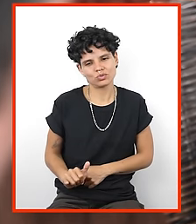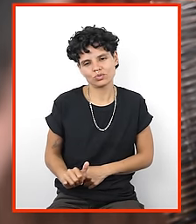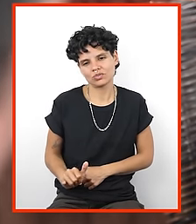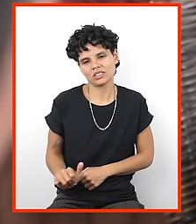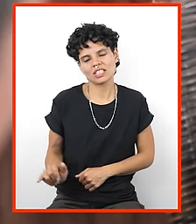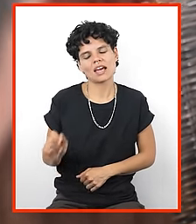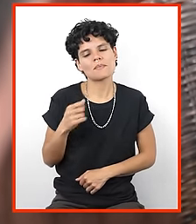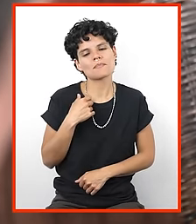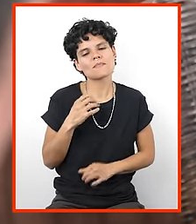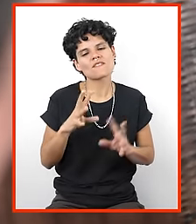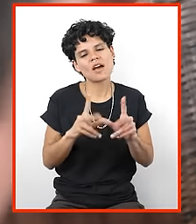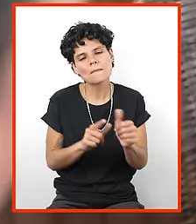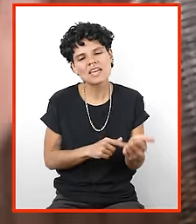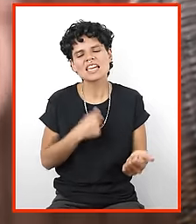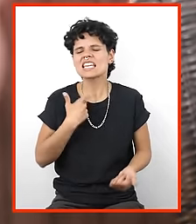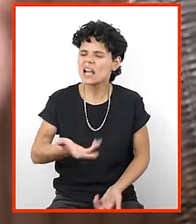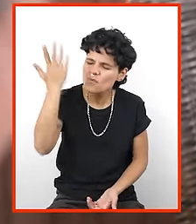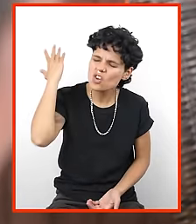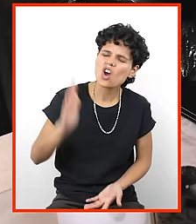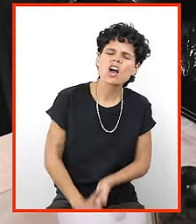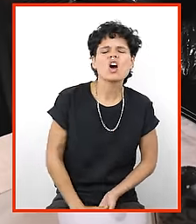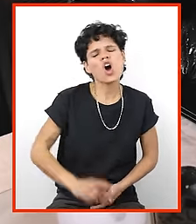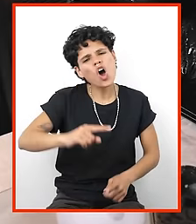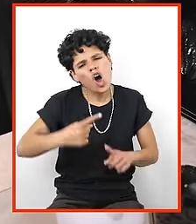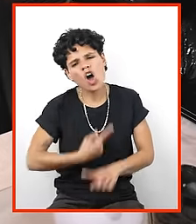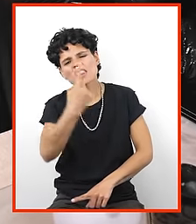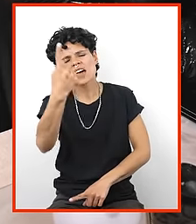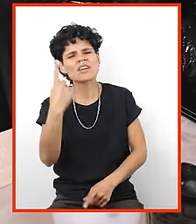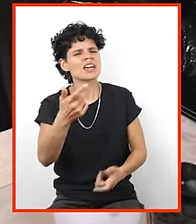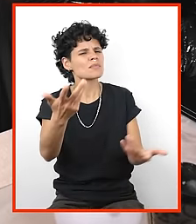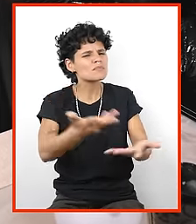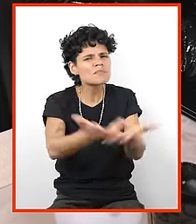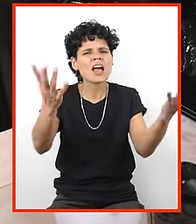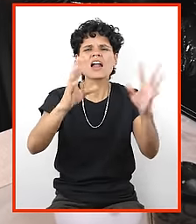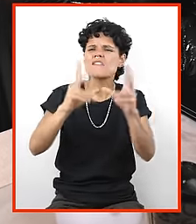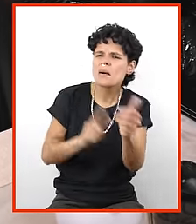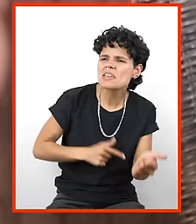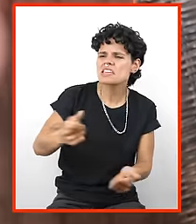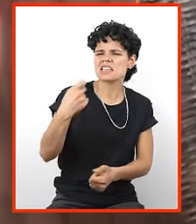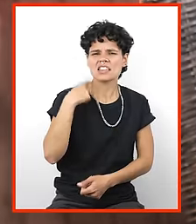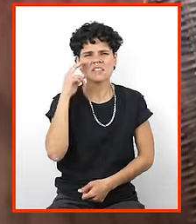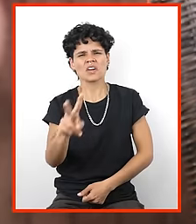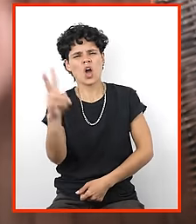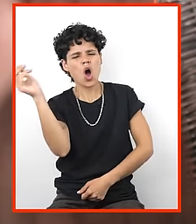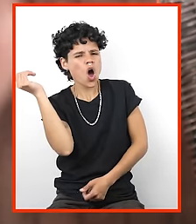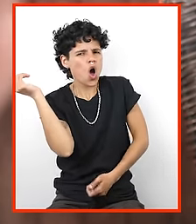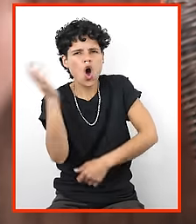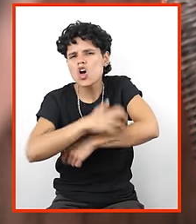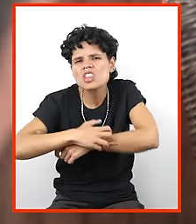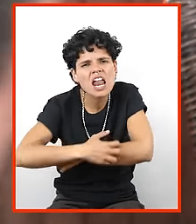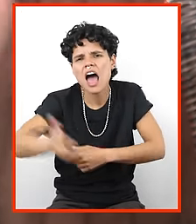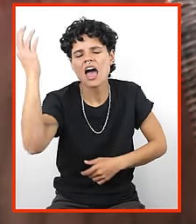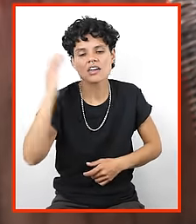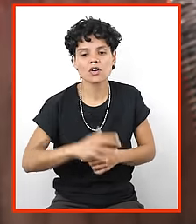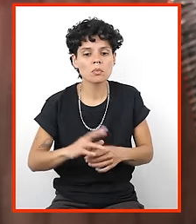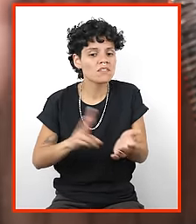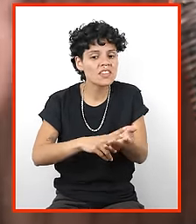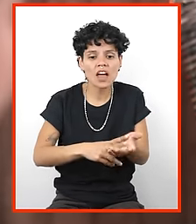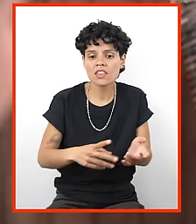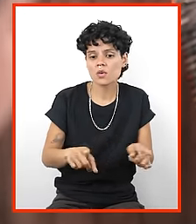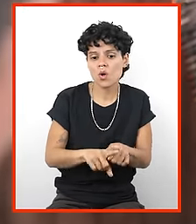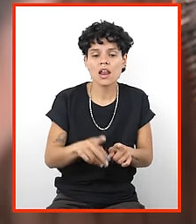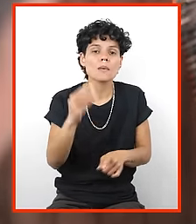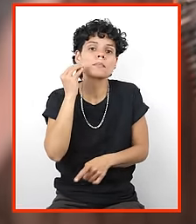A mí siempre es como, pero Denise, por la chucha, ¿qué va a pensar la familia? Pero en verdad todos lo hacen. Sí, po. Mi